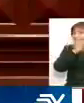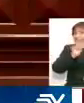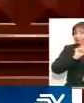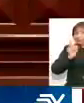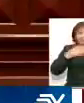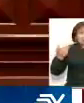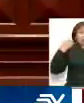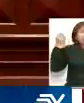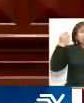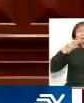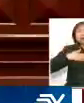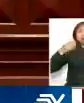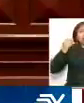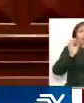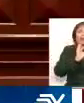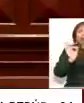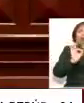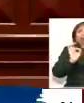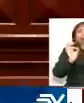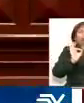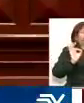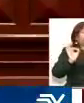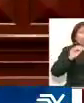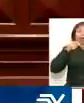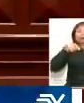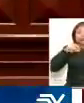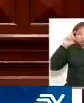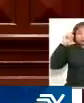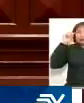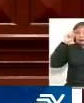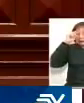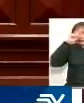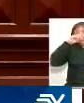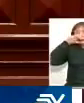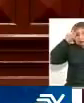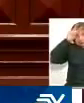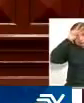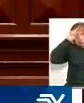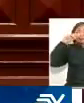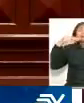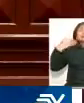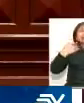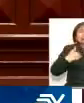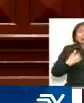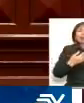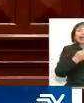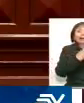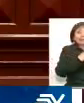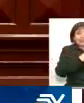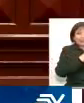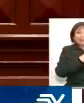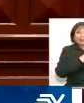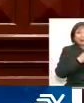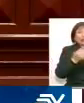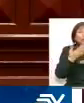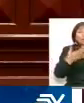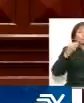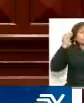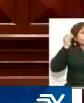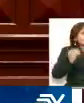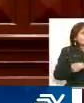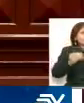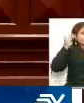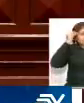nada que celebrar. Reitero que es un momento muy difícil para el país, que tenemos que asumirlo con entereza